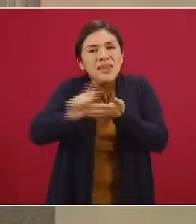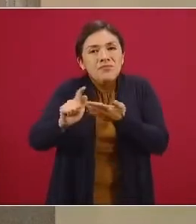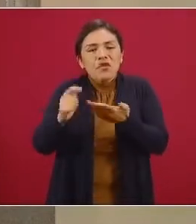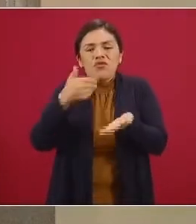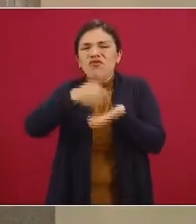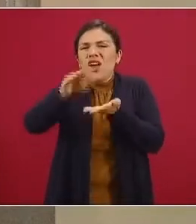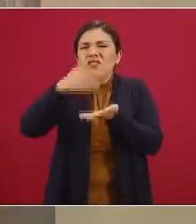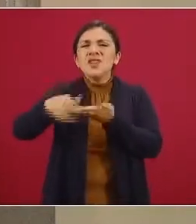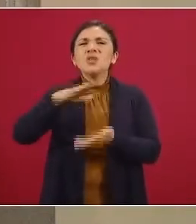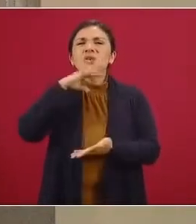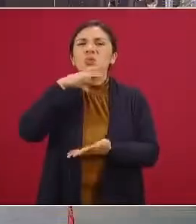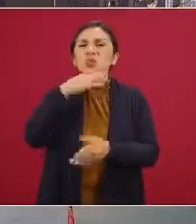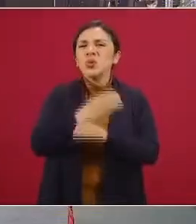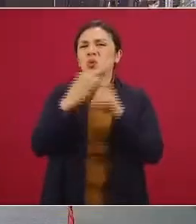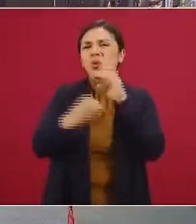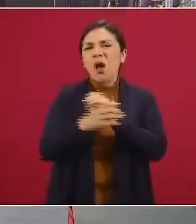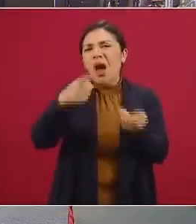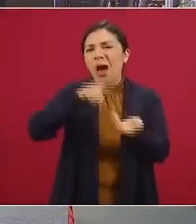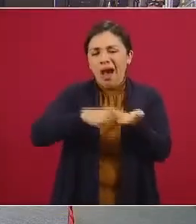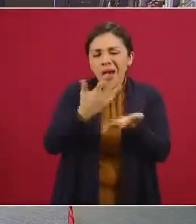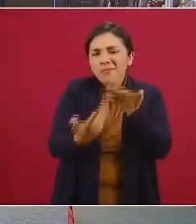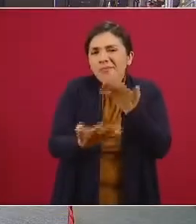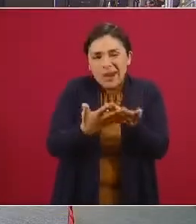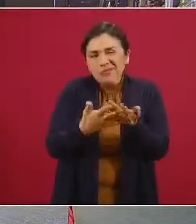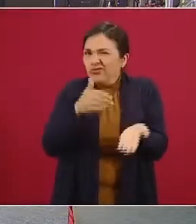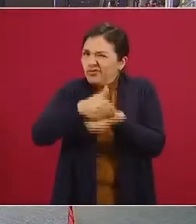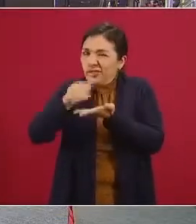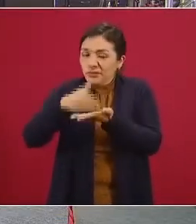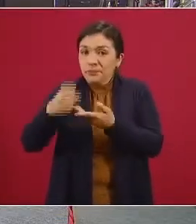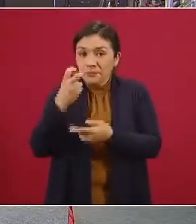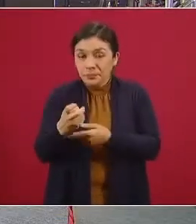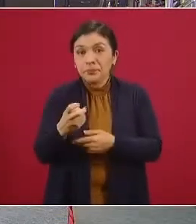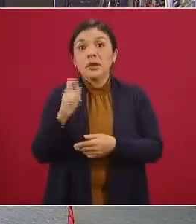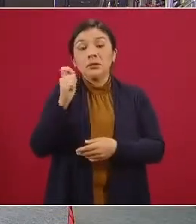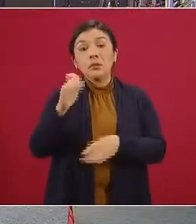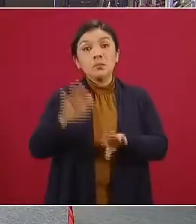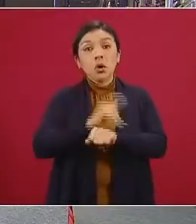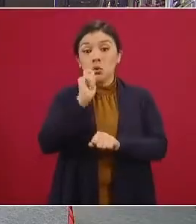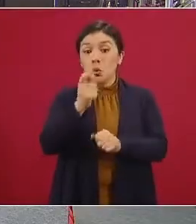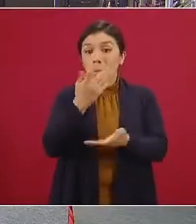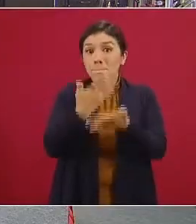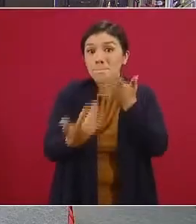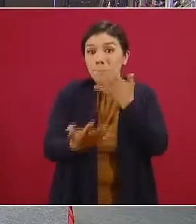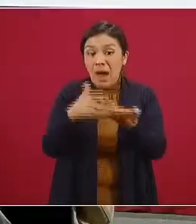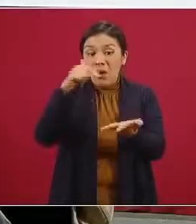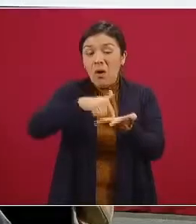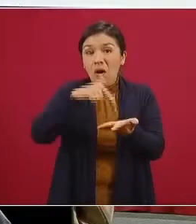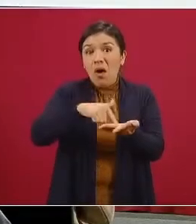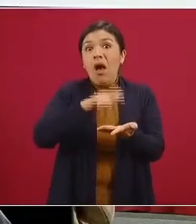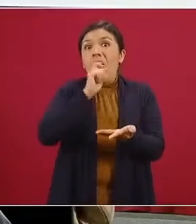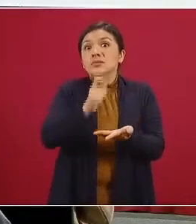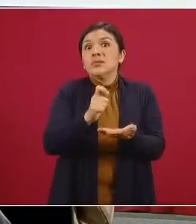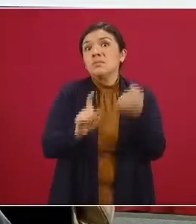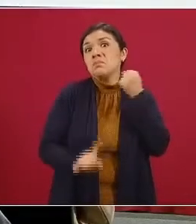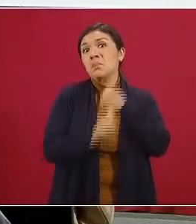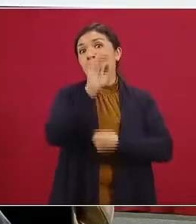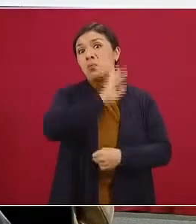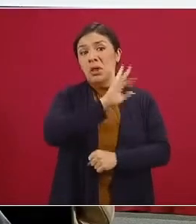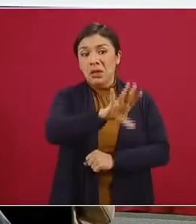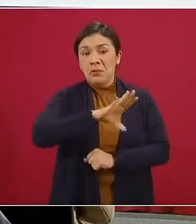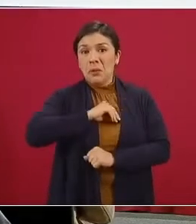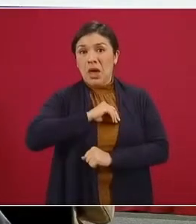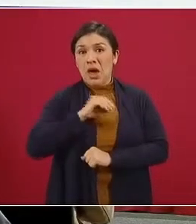u otros microorganismos que pudieran estar en nuestras manos. Y esto no porque las manos sean un mecanismo por el cual el virus